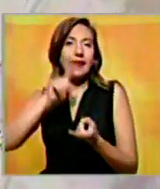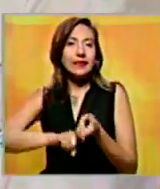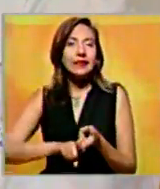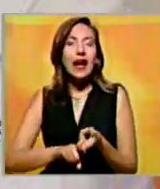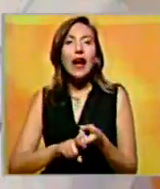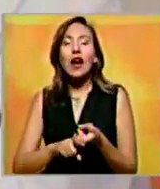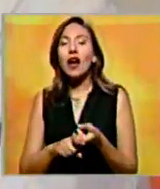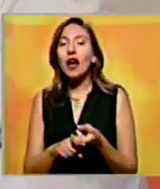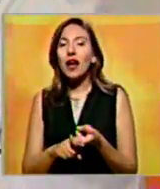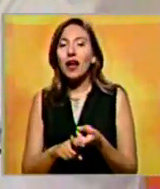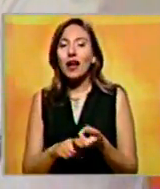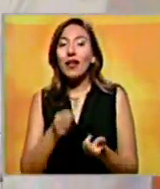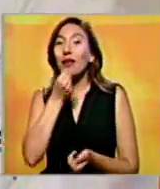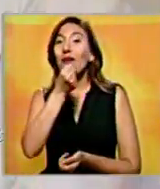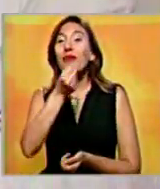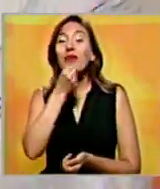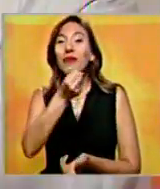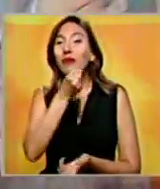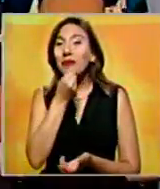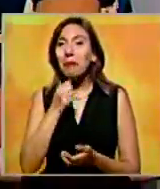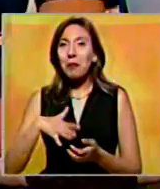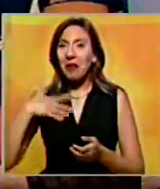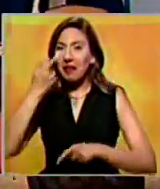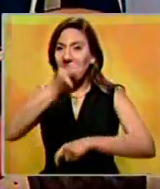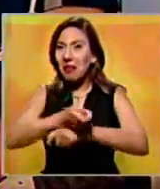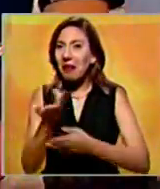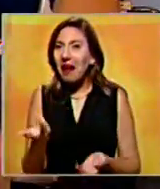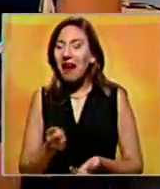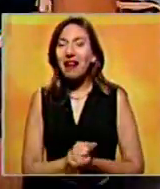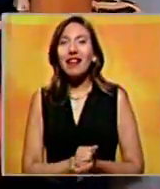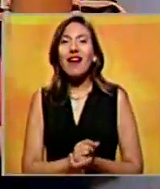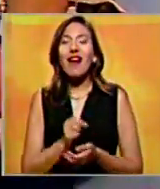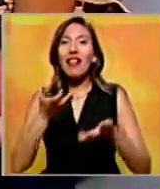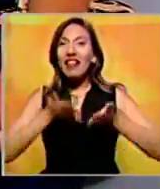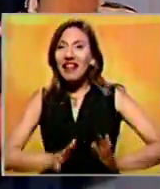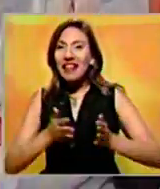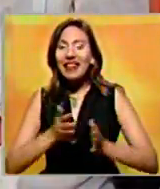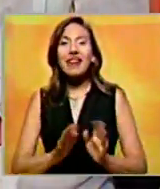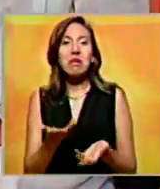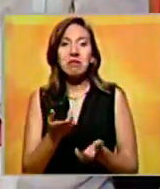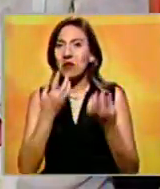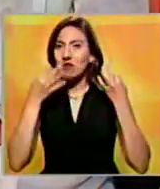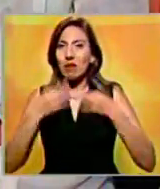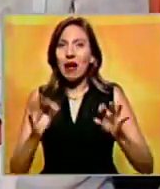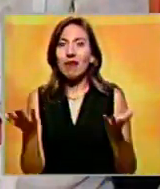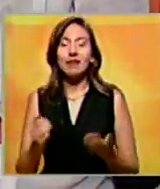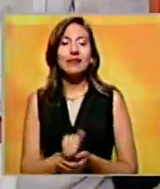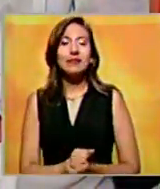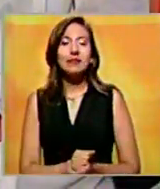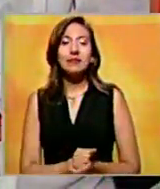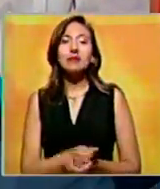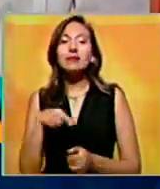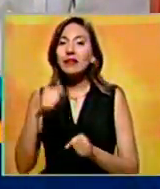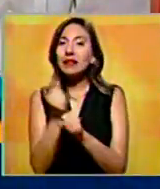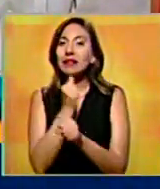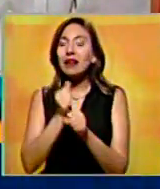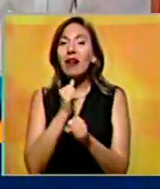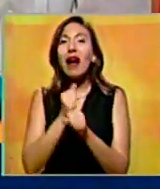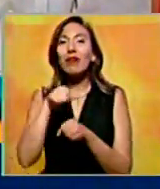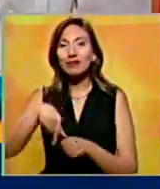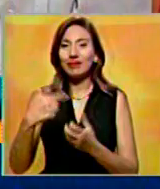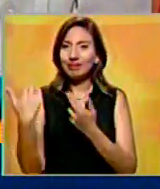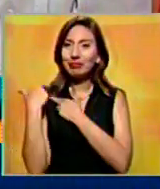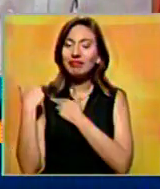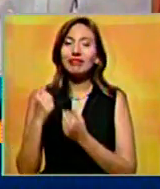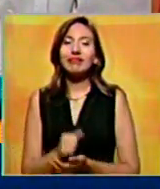de volverse reportera de Venevisión, de tener hijos, de volver una vida normal. Y este es el trabajo que realiza Funda Hígado en el